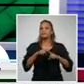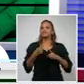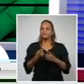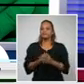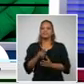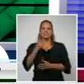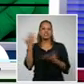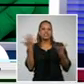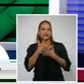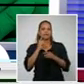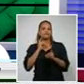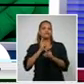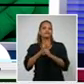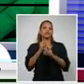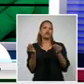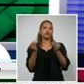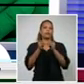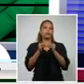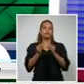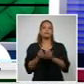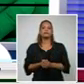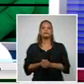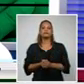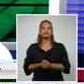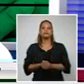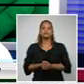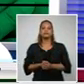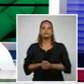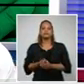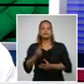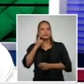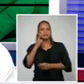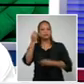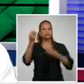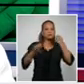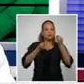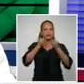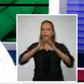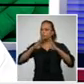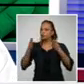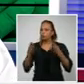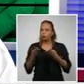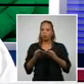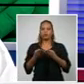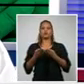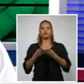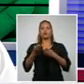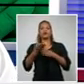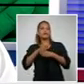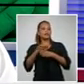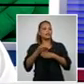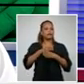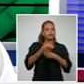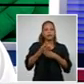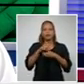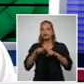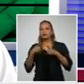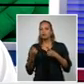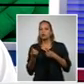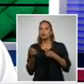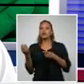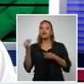infección. Si hacemos una evaluación de lo que representa la introducción a nuestro